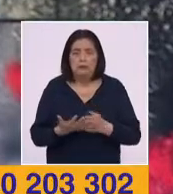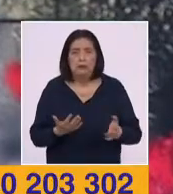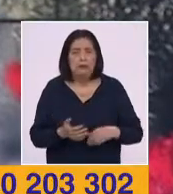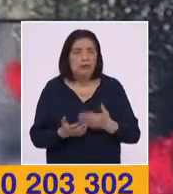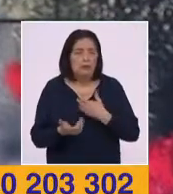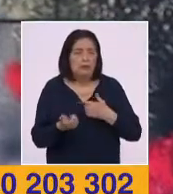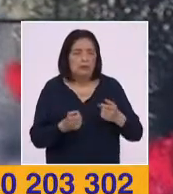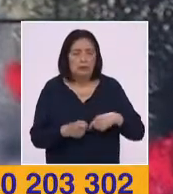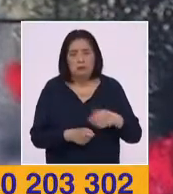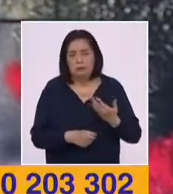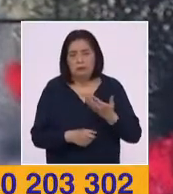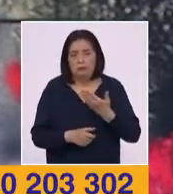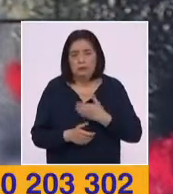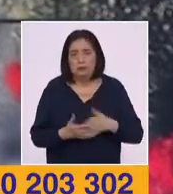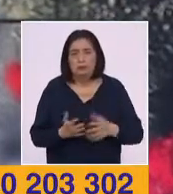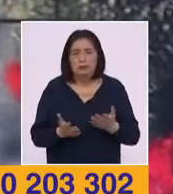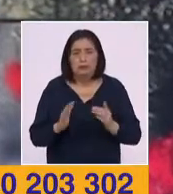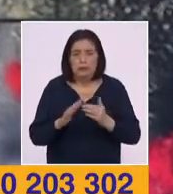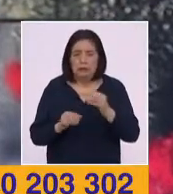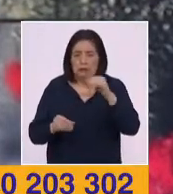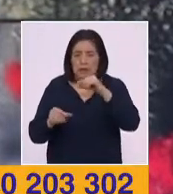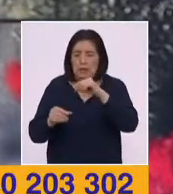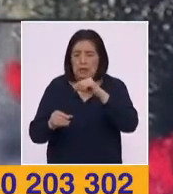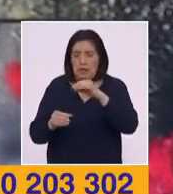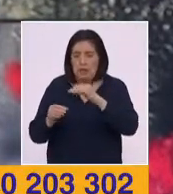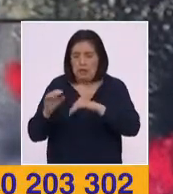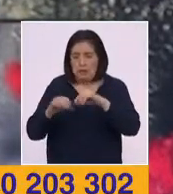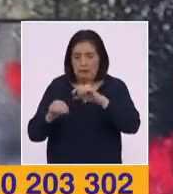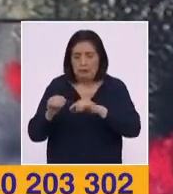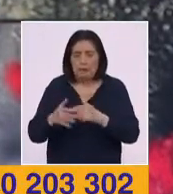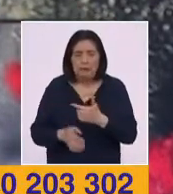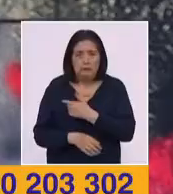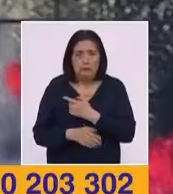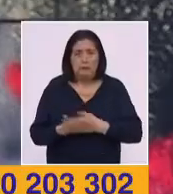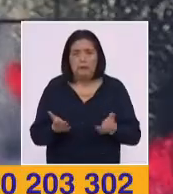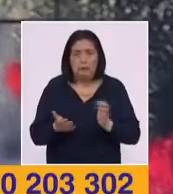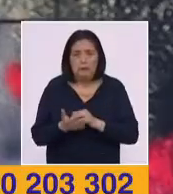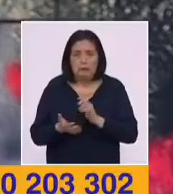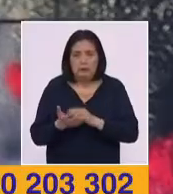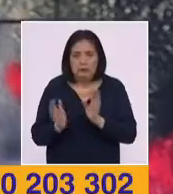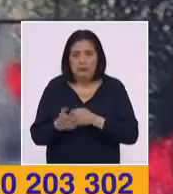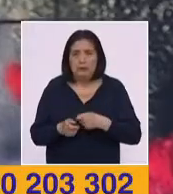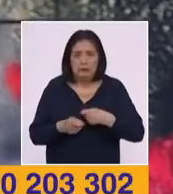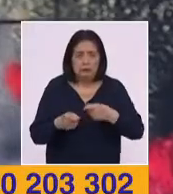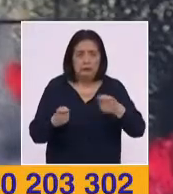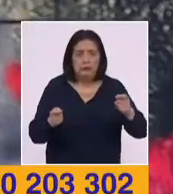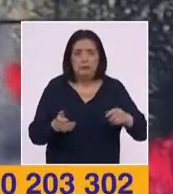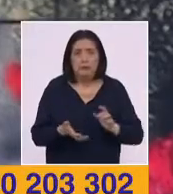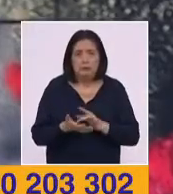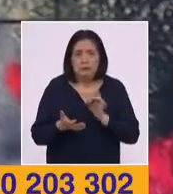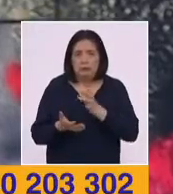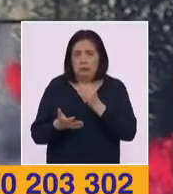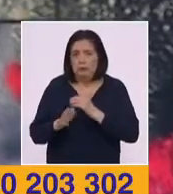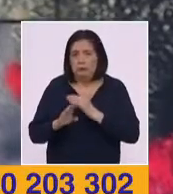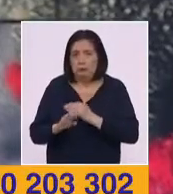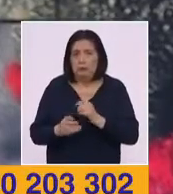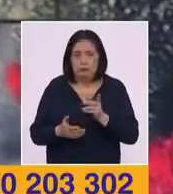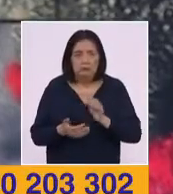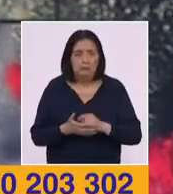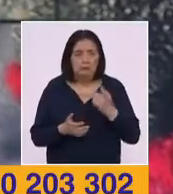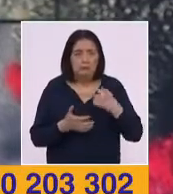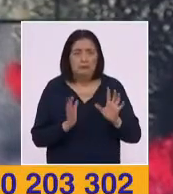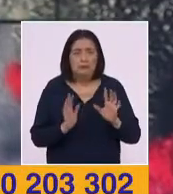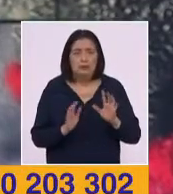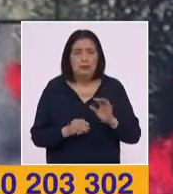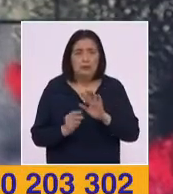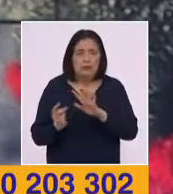Biden planea financiar a los laboratorios de vacunas de su país para acelerar la fabricación y distribución de medicamentos anti-COVID. Esto con el fin de